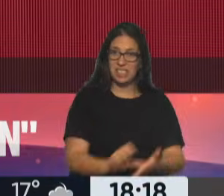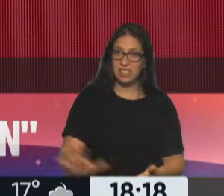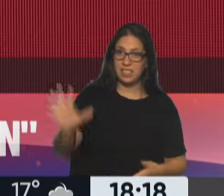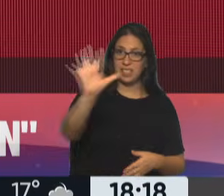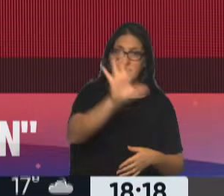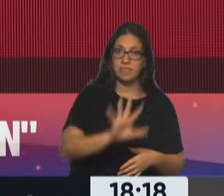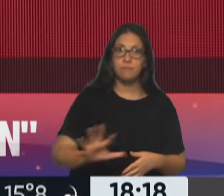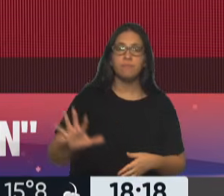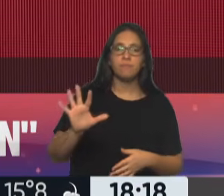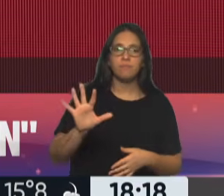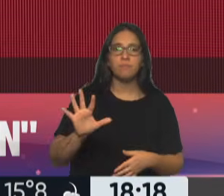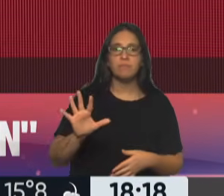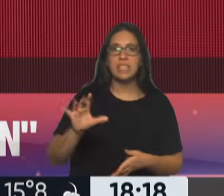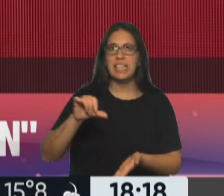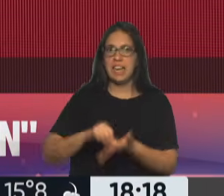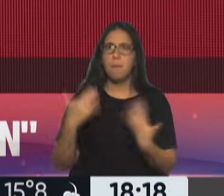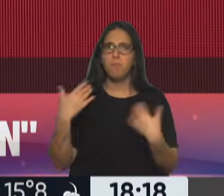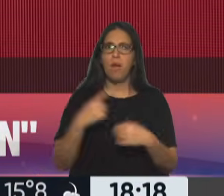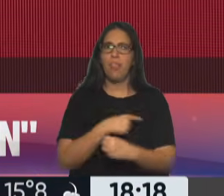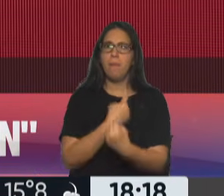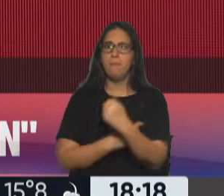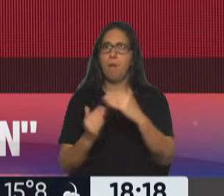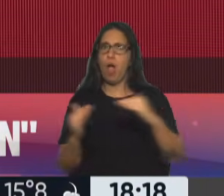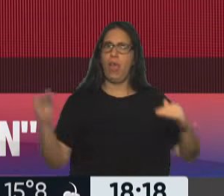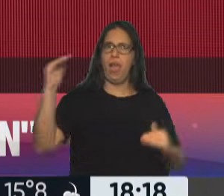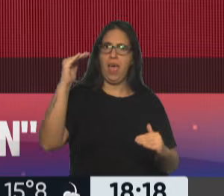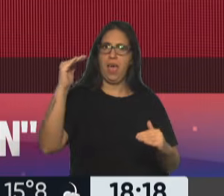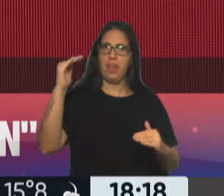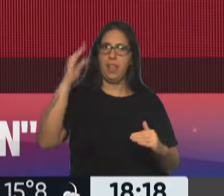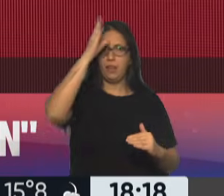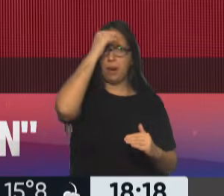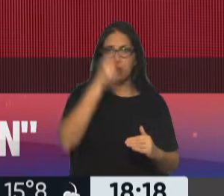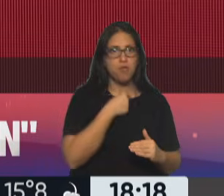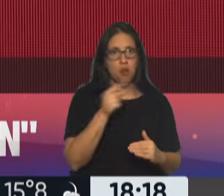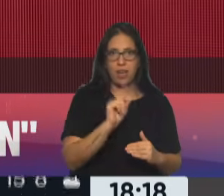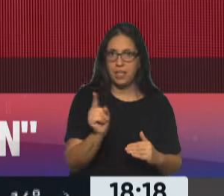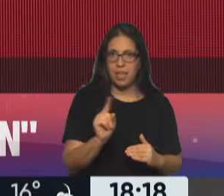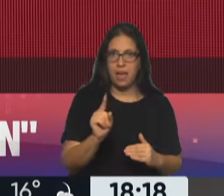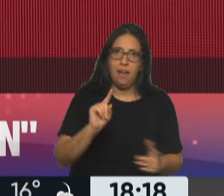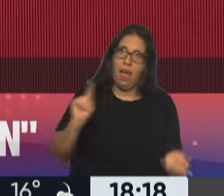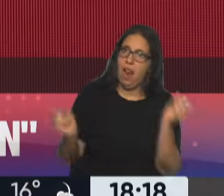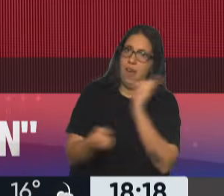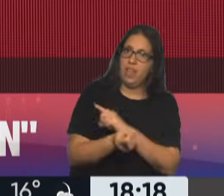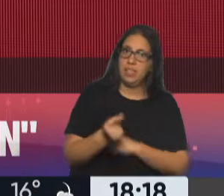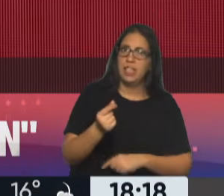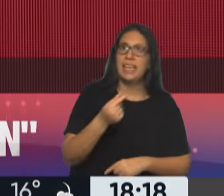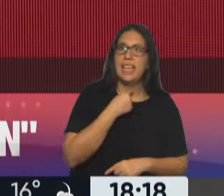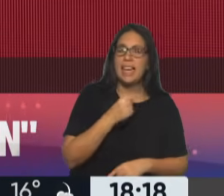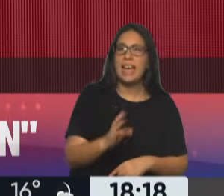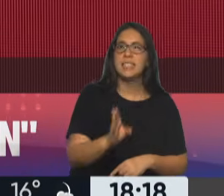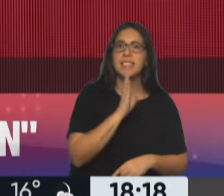cierto predominio de Irán. Y eso no era lo que quería Trump, ¿no? Trump lo que todo quería lo contrario. era Israel como un